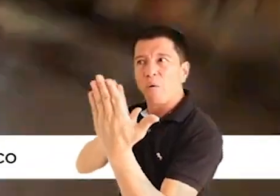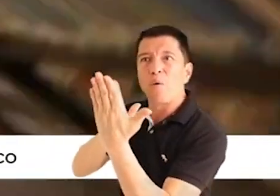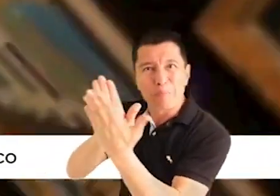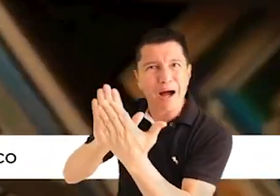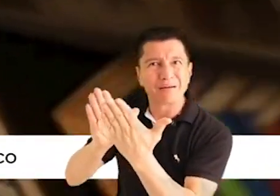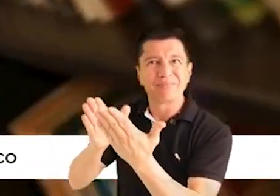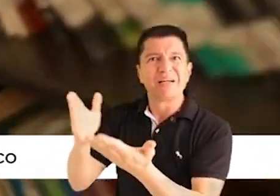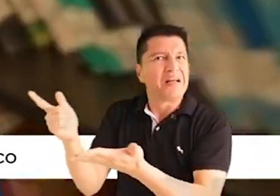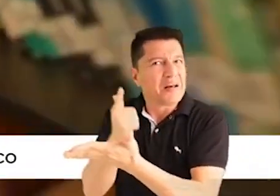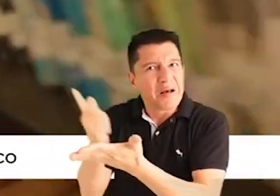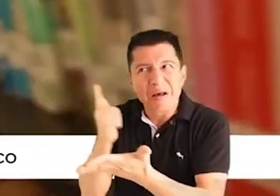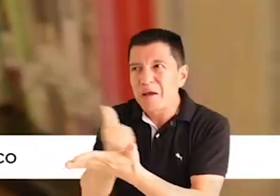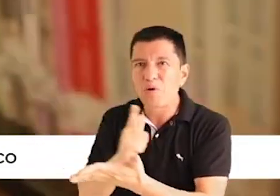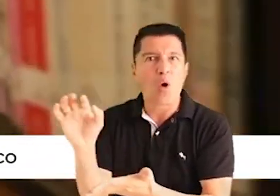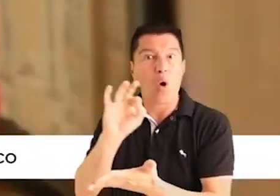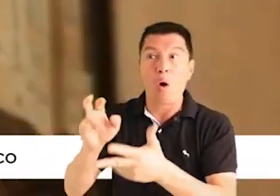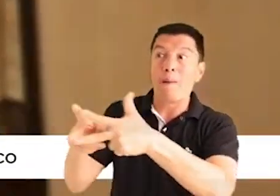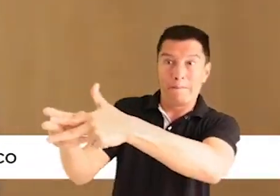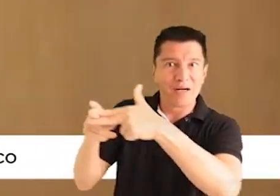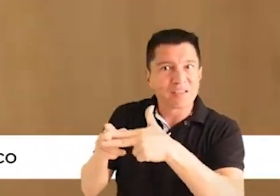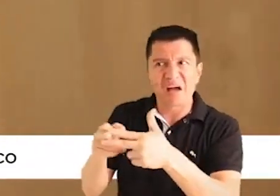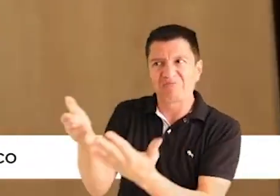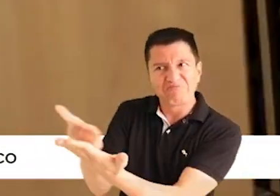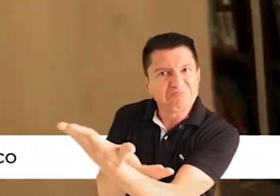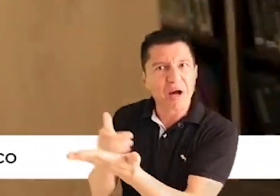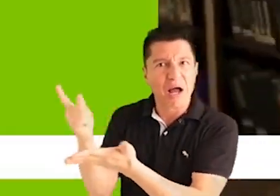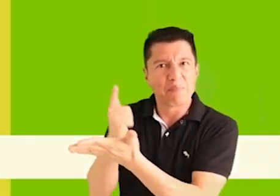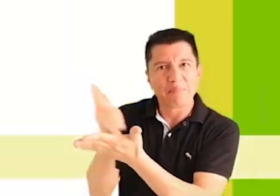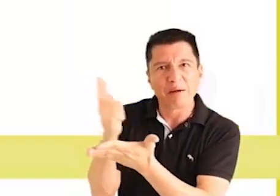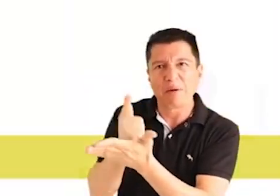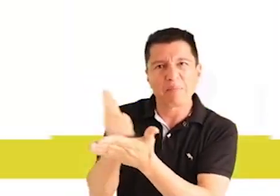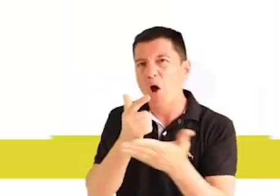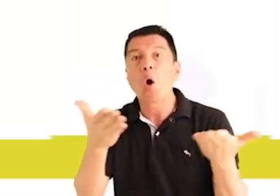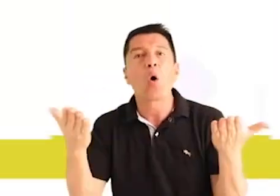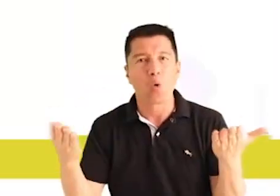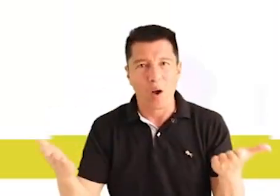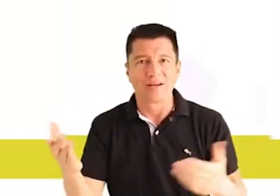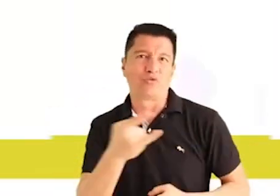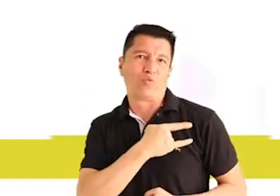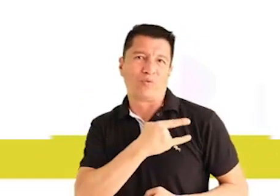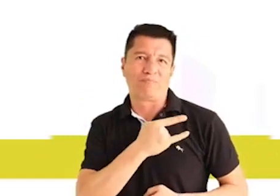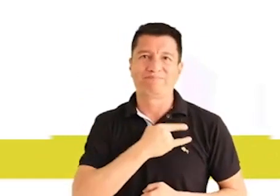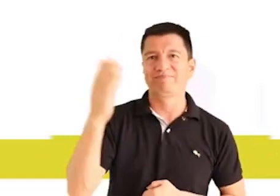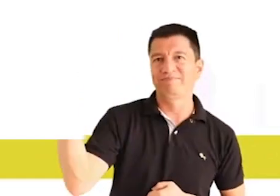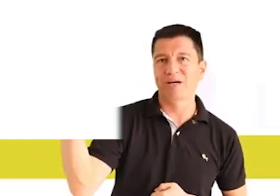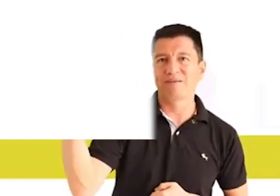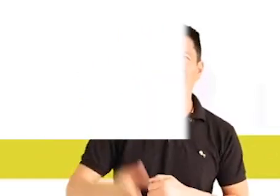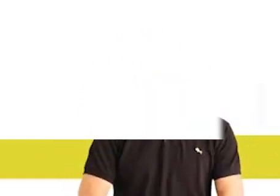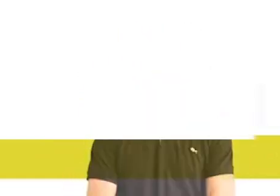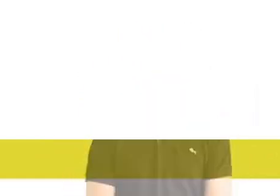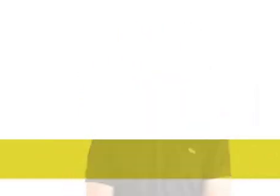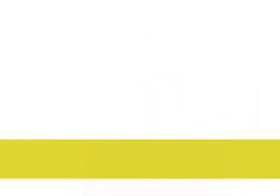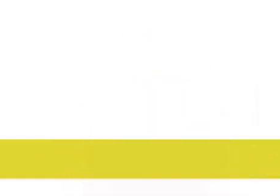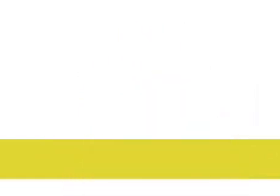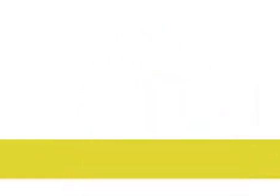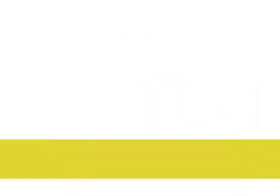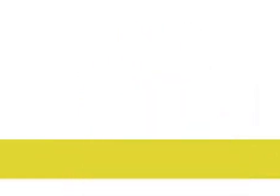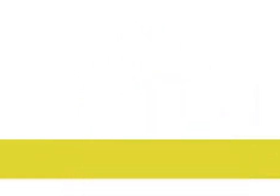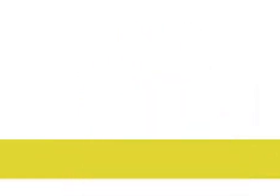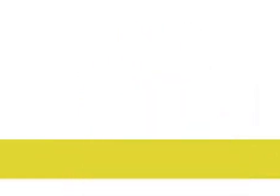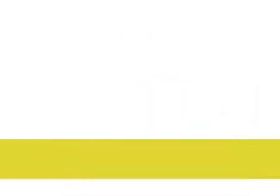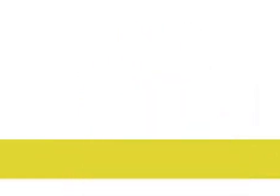realizar consulta en sala y solicitar préstamo externo de material bibliográfico en las siguientes universidades: Universidad Nacional de